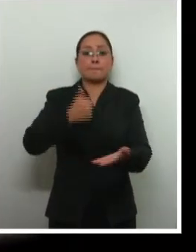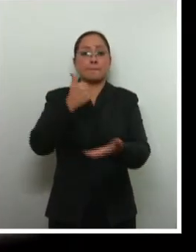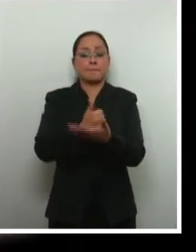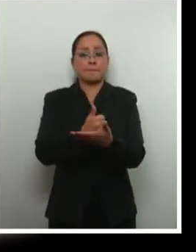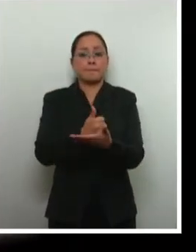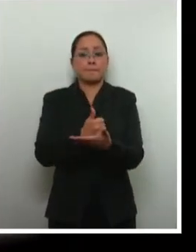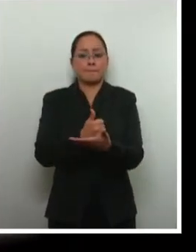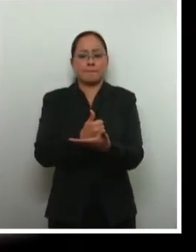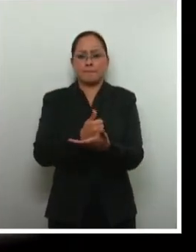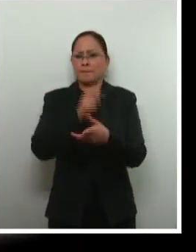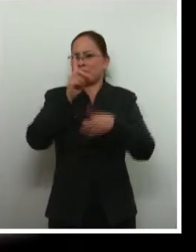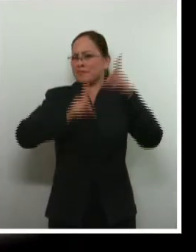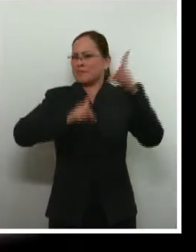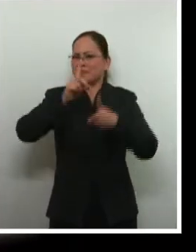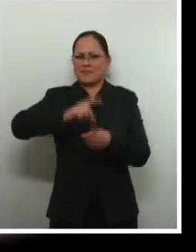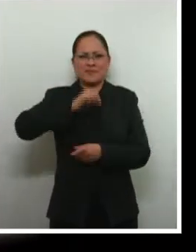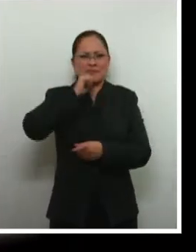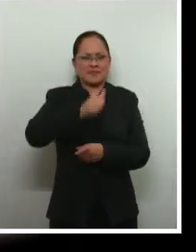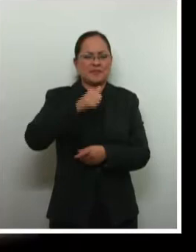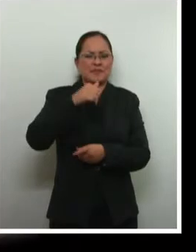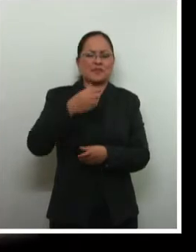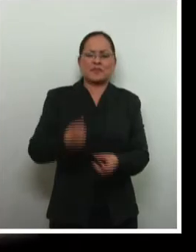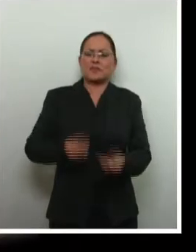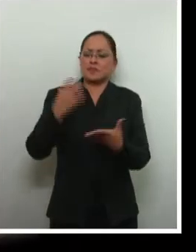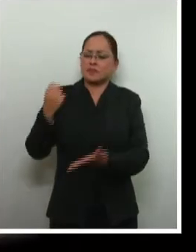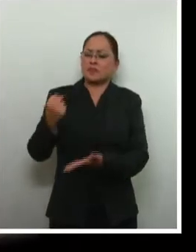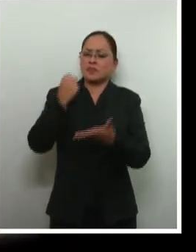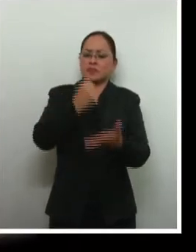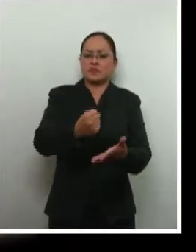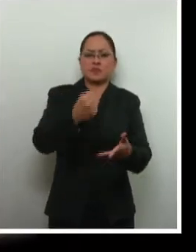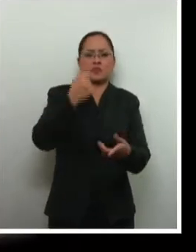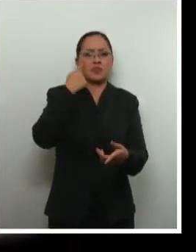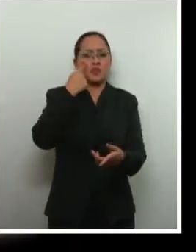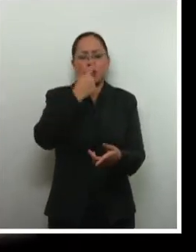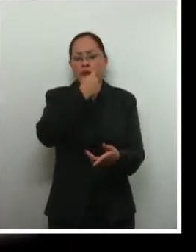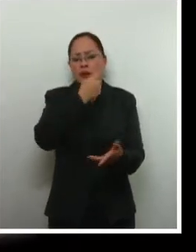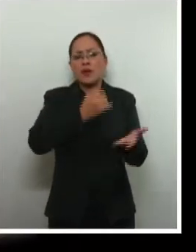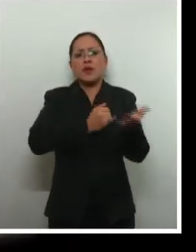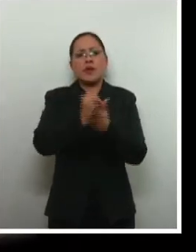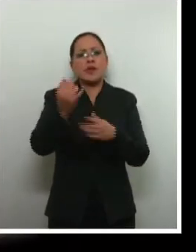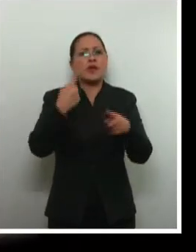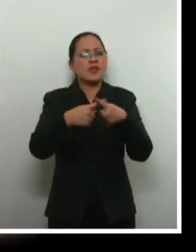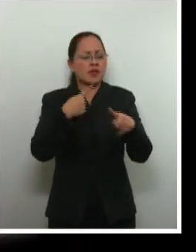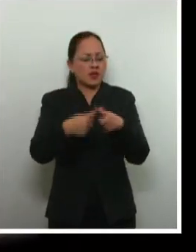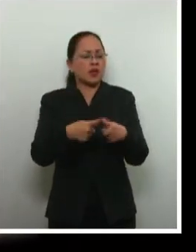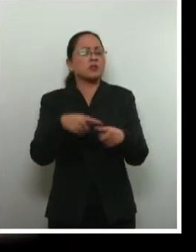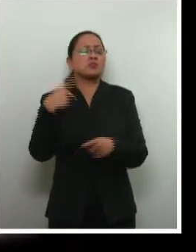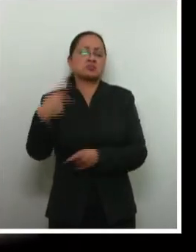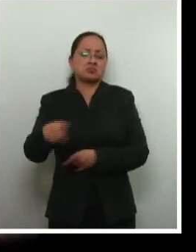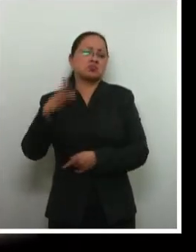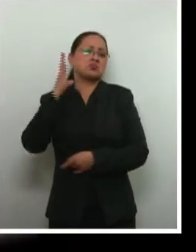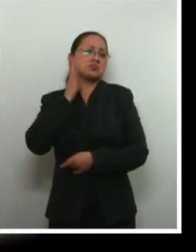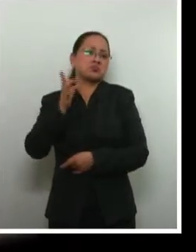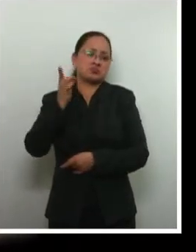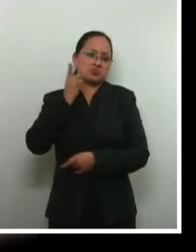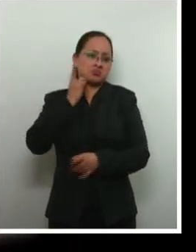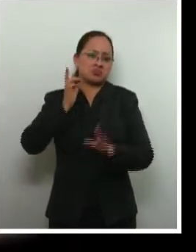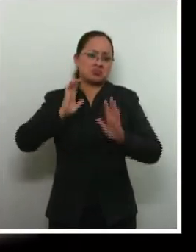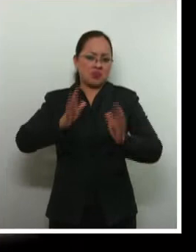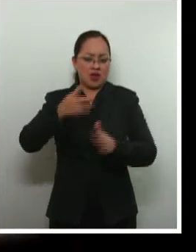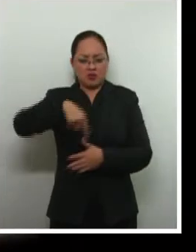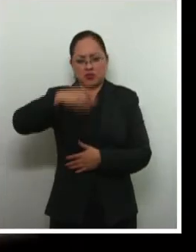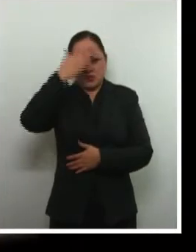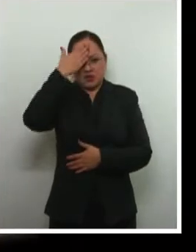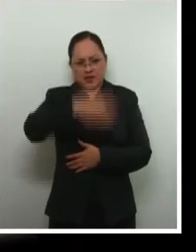No está en duda que los montos del fondo de capitalidad los va a determinar la Cámara